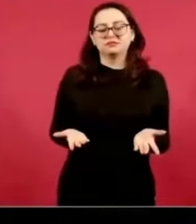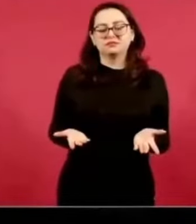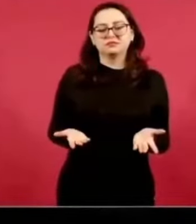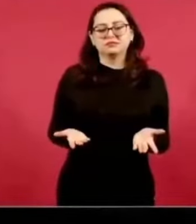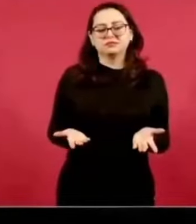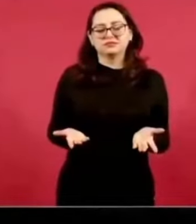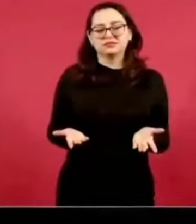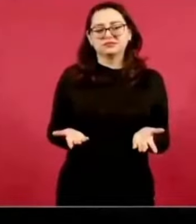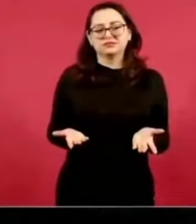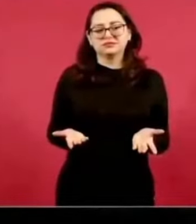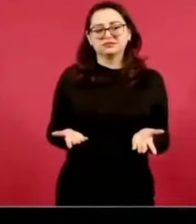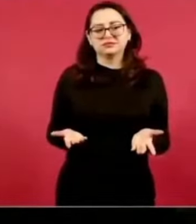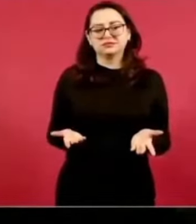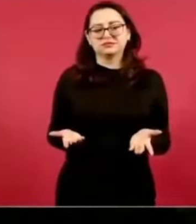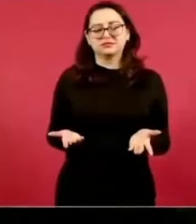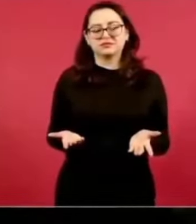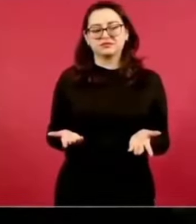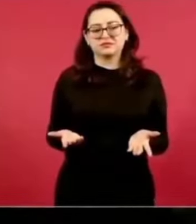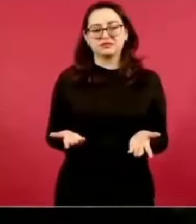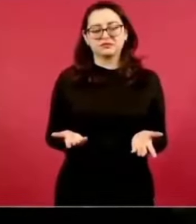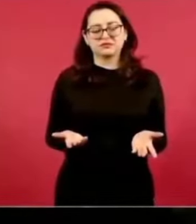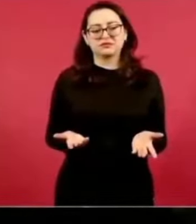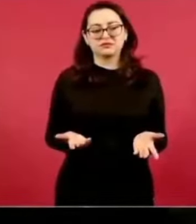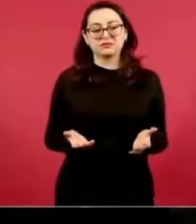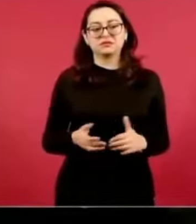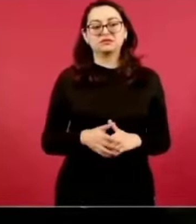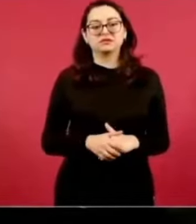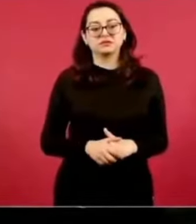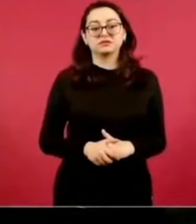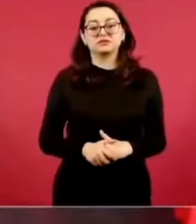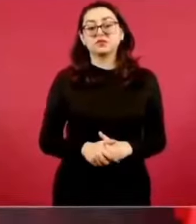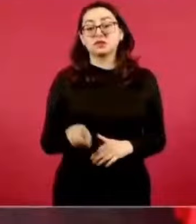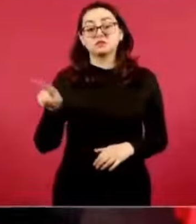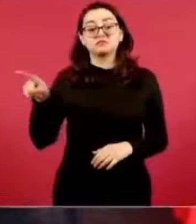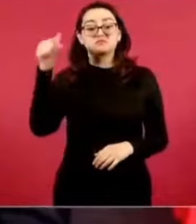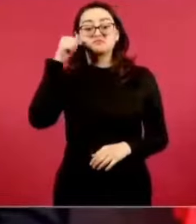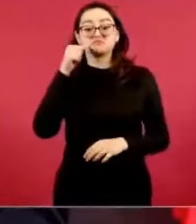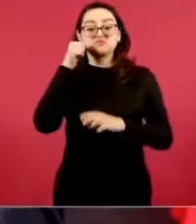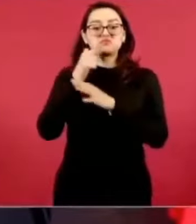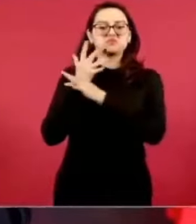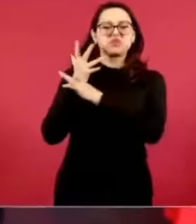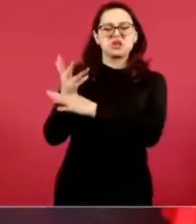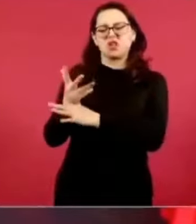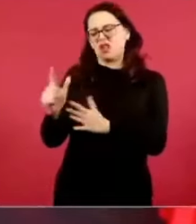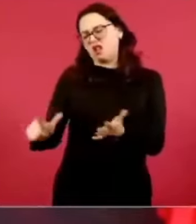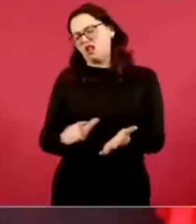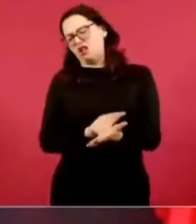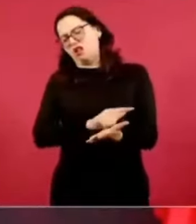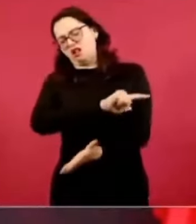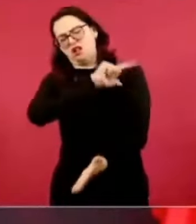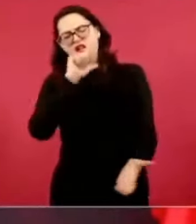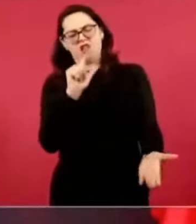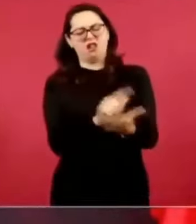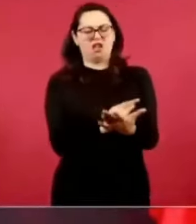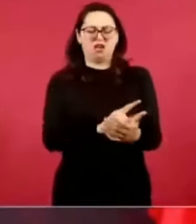Ya ven en el discurso, ¿no? La ley es la ley, el Estado de Derecho.